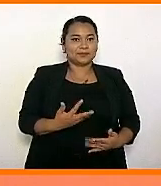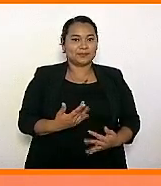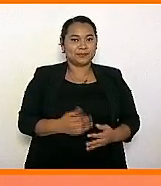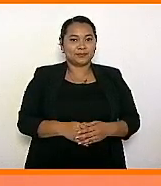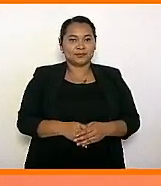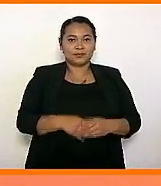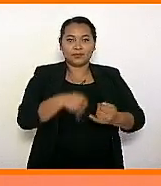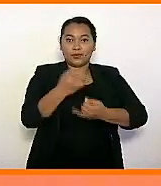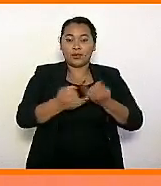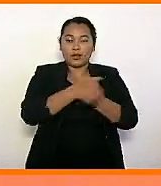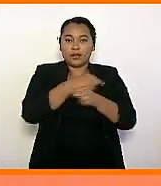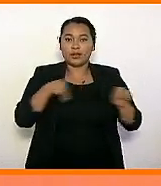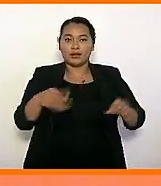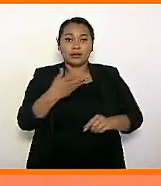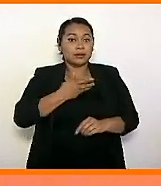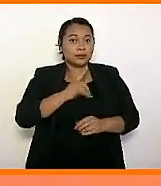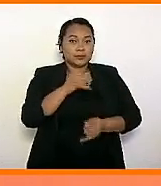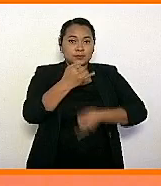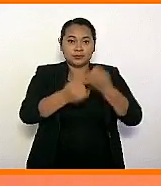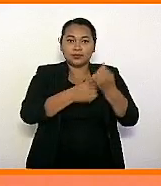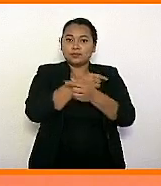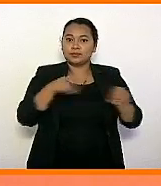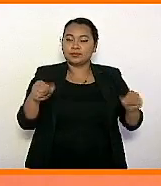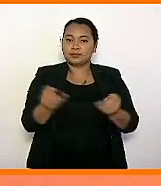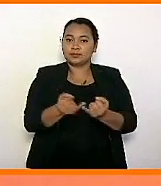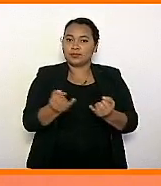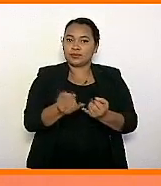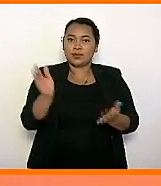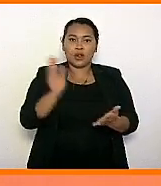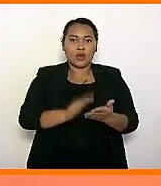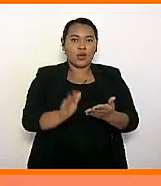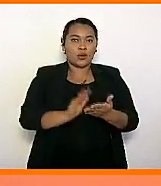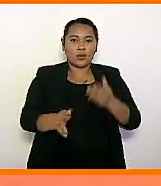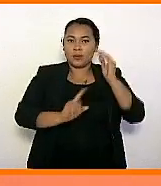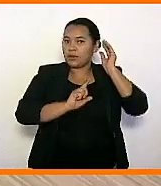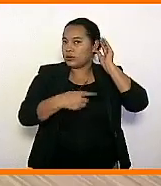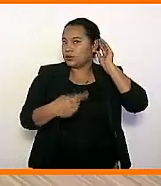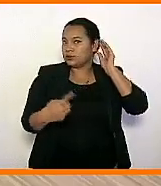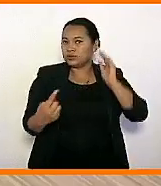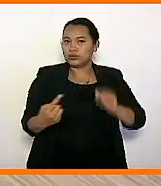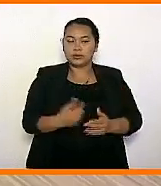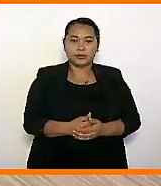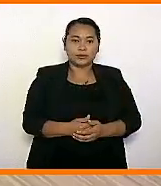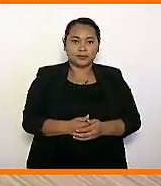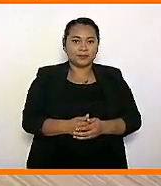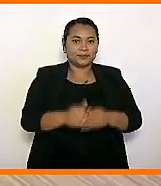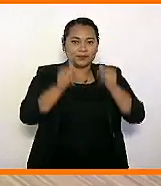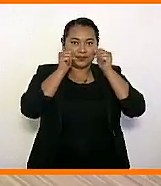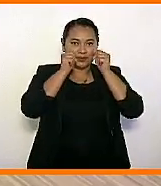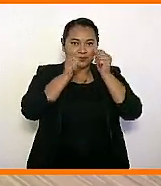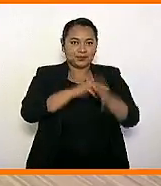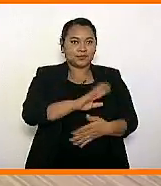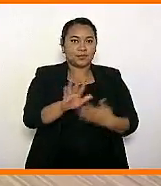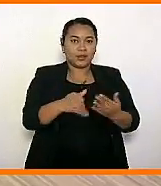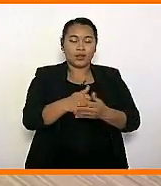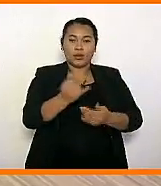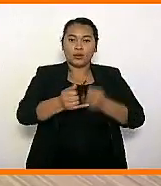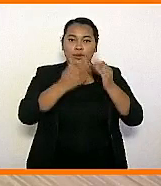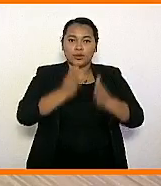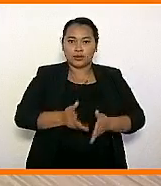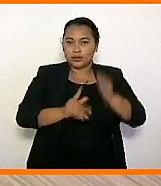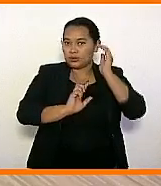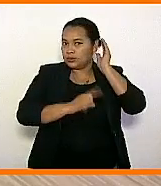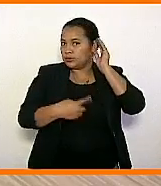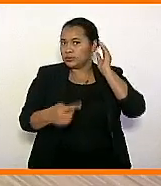jugada gratis. Tienes una jugada gratis por el mismo monto que invertiste en Diaria. Atentos a todos nuestros jugadores, más